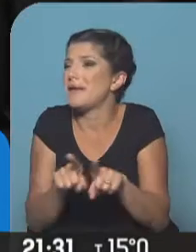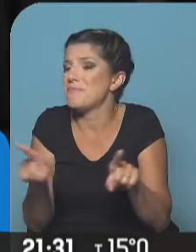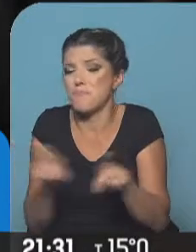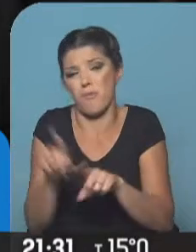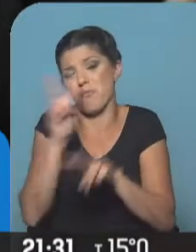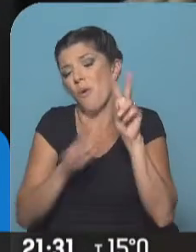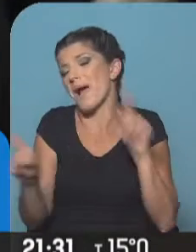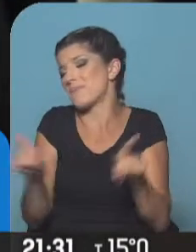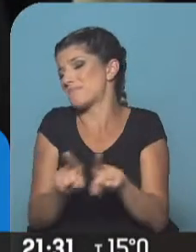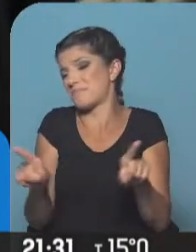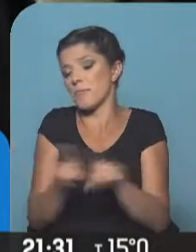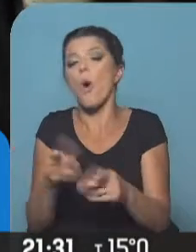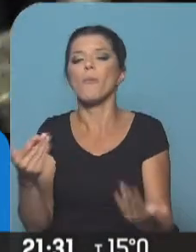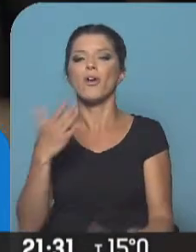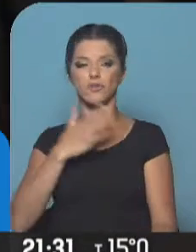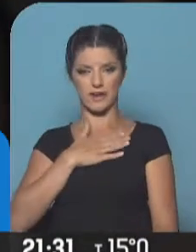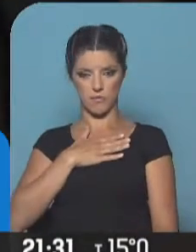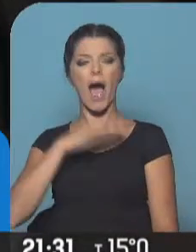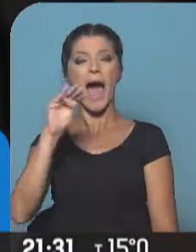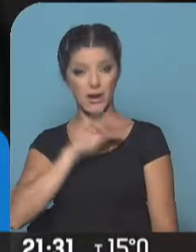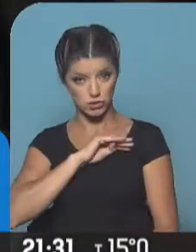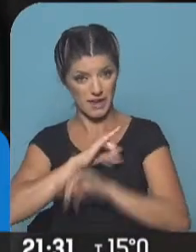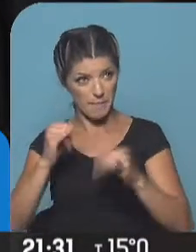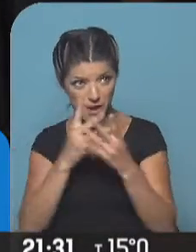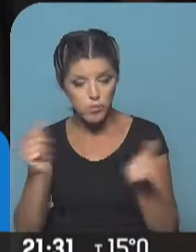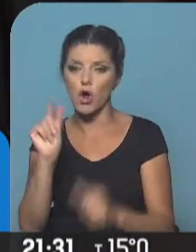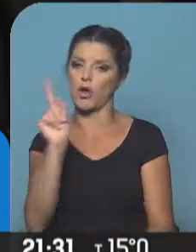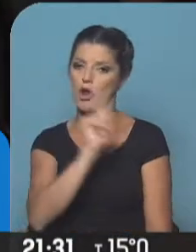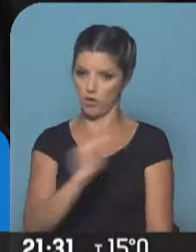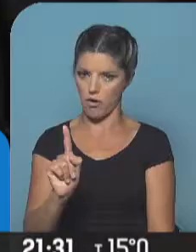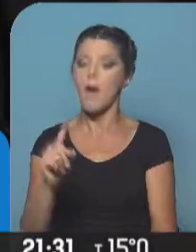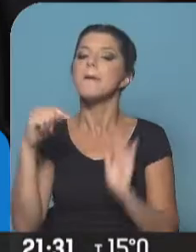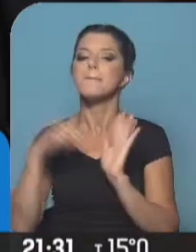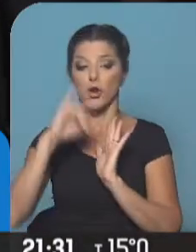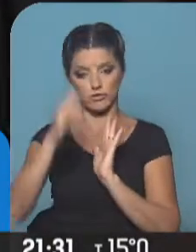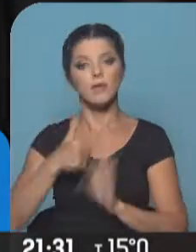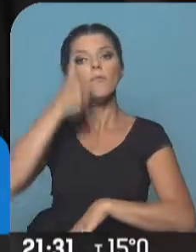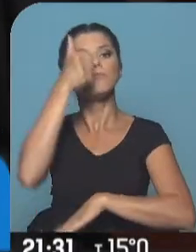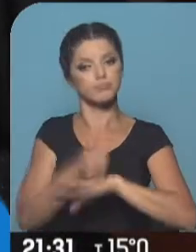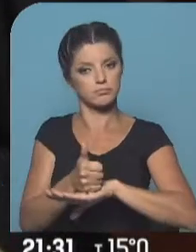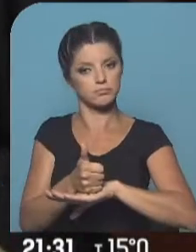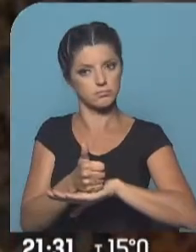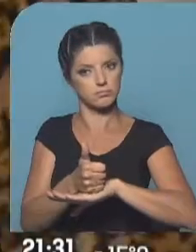nosotros dijimos, no hacemos un acto de cierre de campaña, pero venimos a dar la cara.